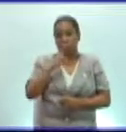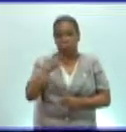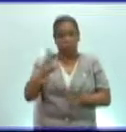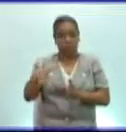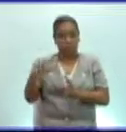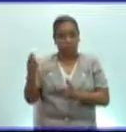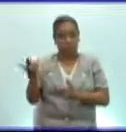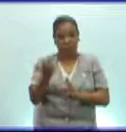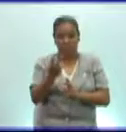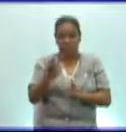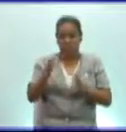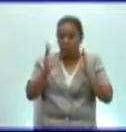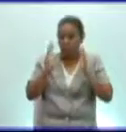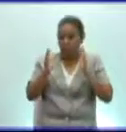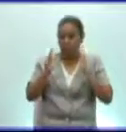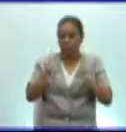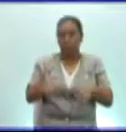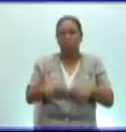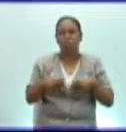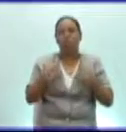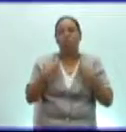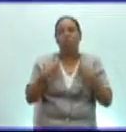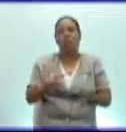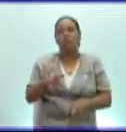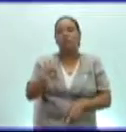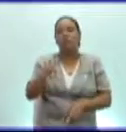daría una nueva constante,